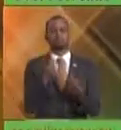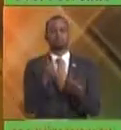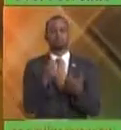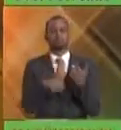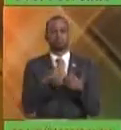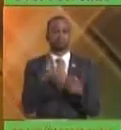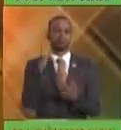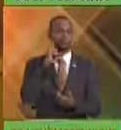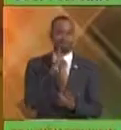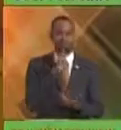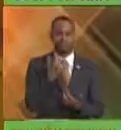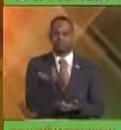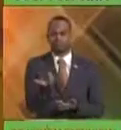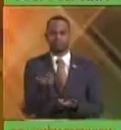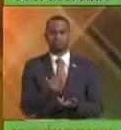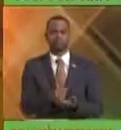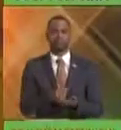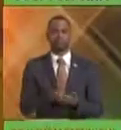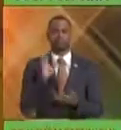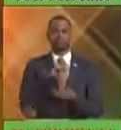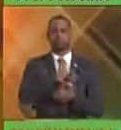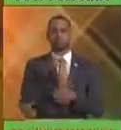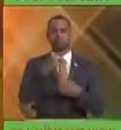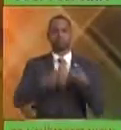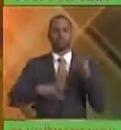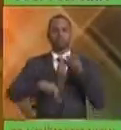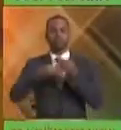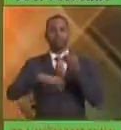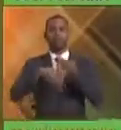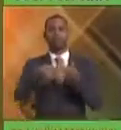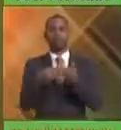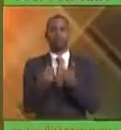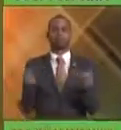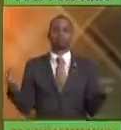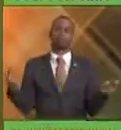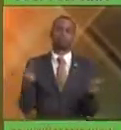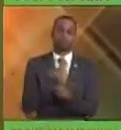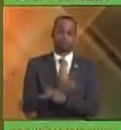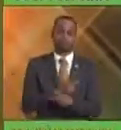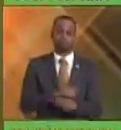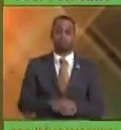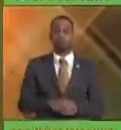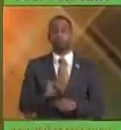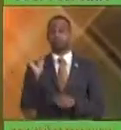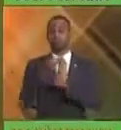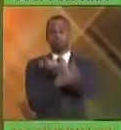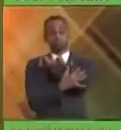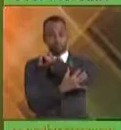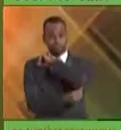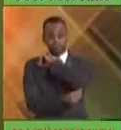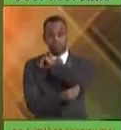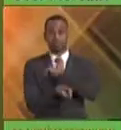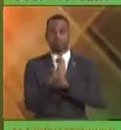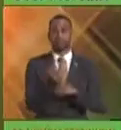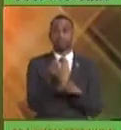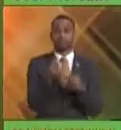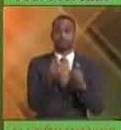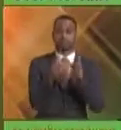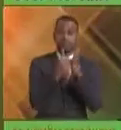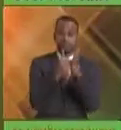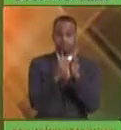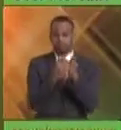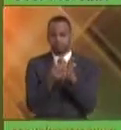sordas se van acumulando otras otros factores claro porque porque colo de la pobreza con discapacidad es